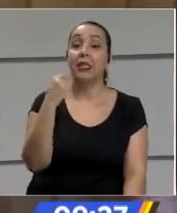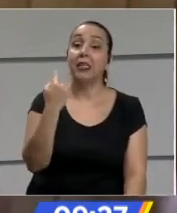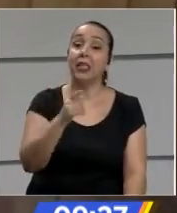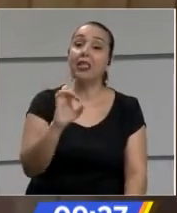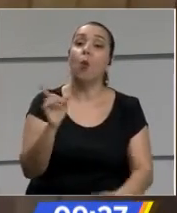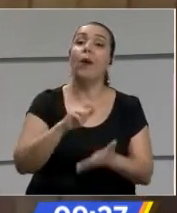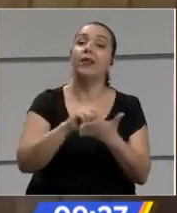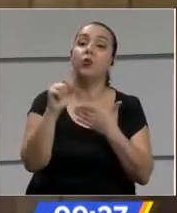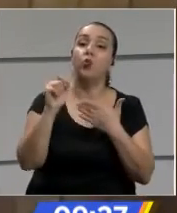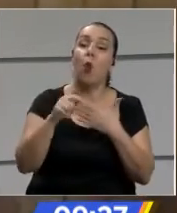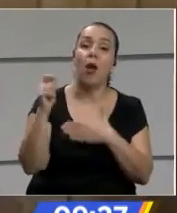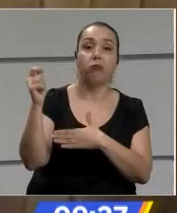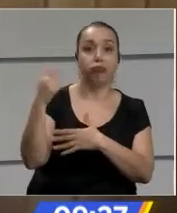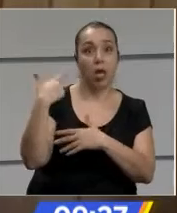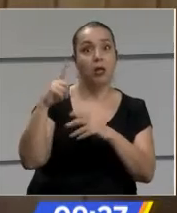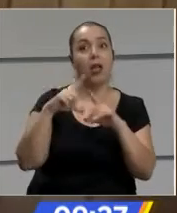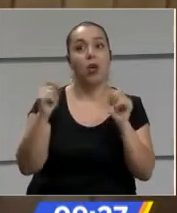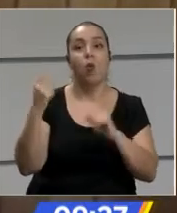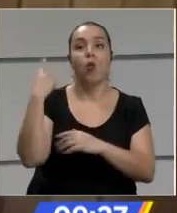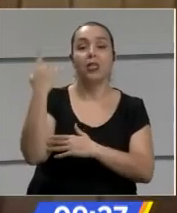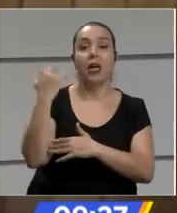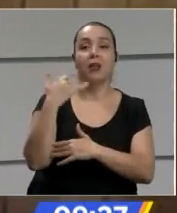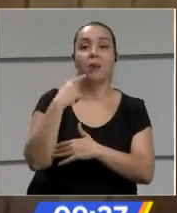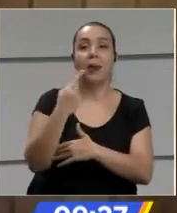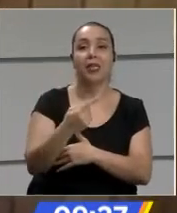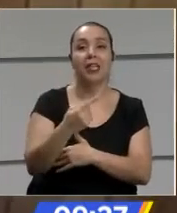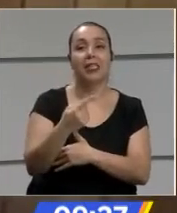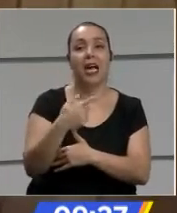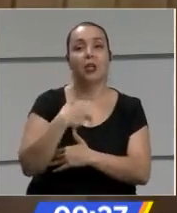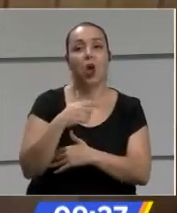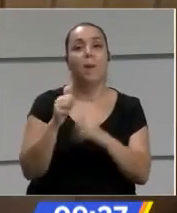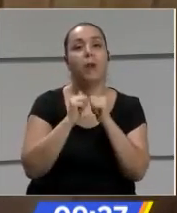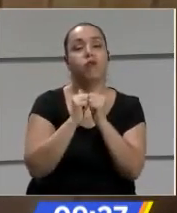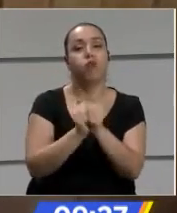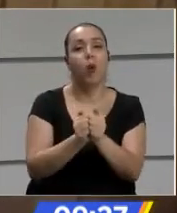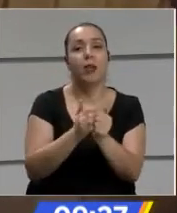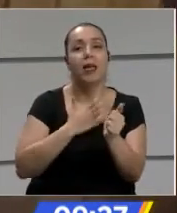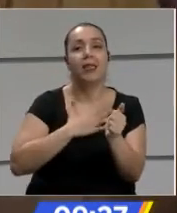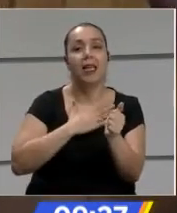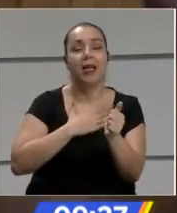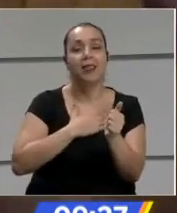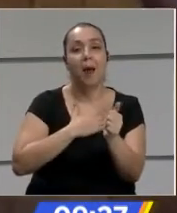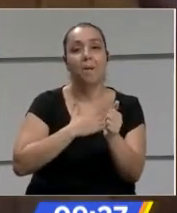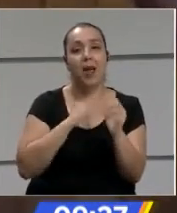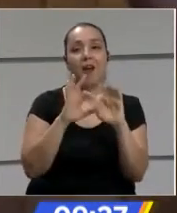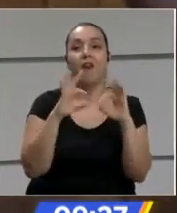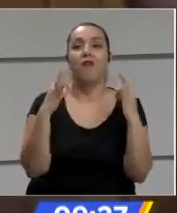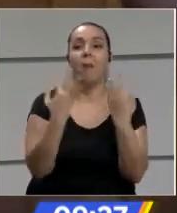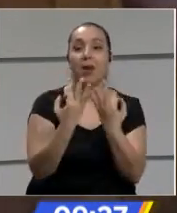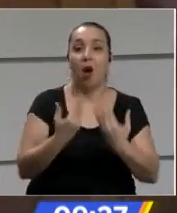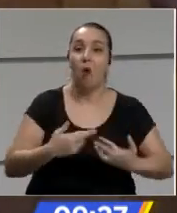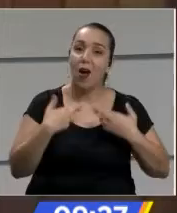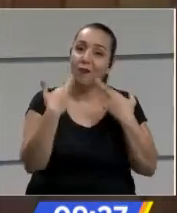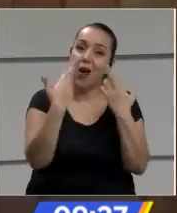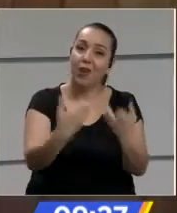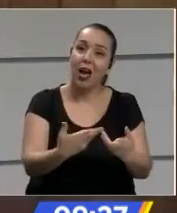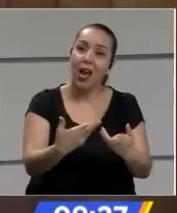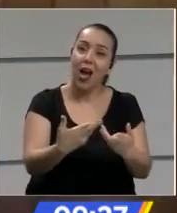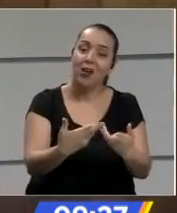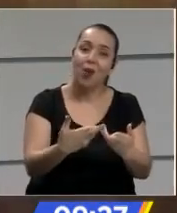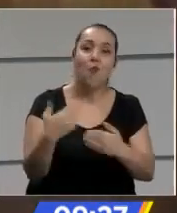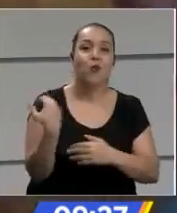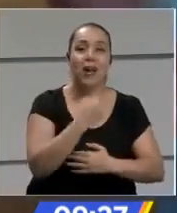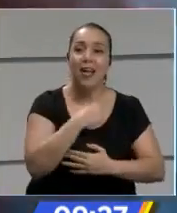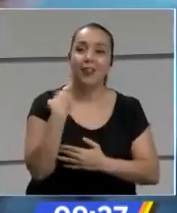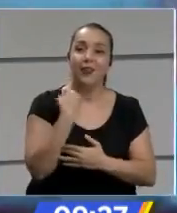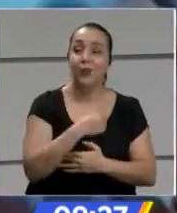de Nicoya. Aquí estoy pasando la cuarentena en compañía de mi familia. A continuación les regalaré una canción acompañada de mi